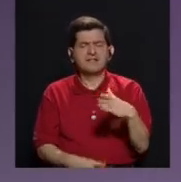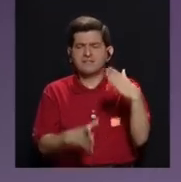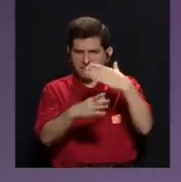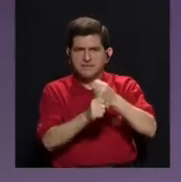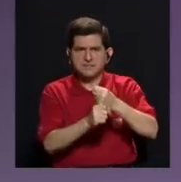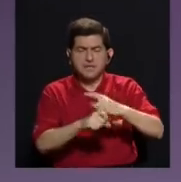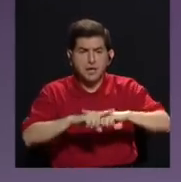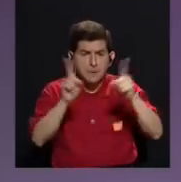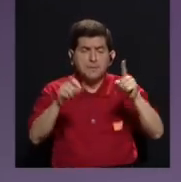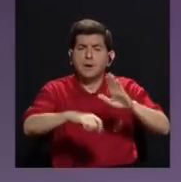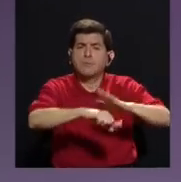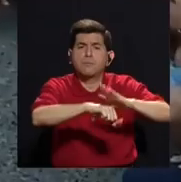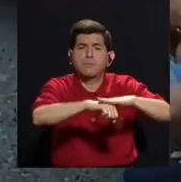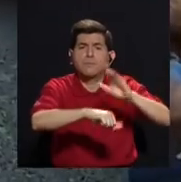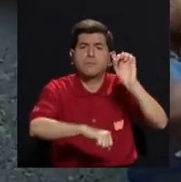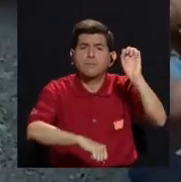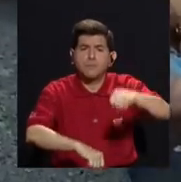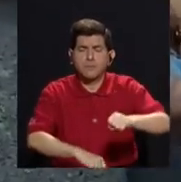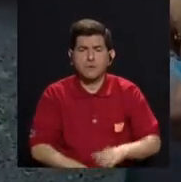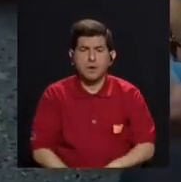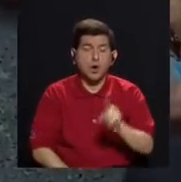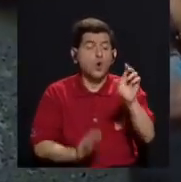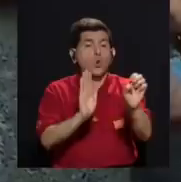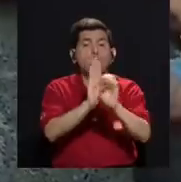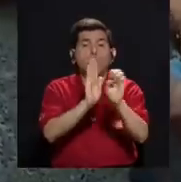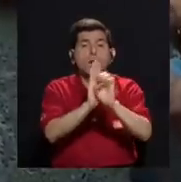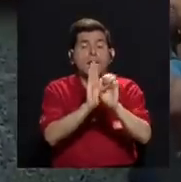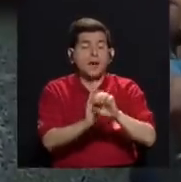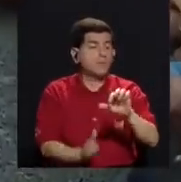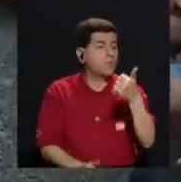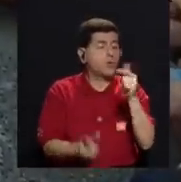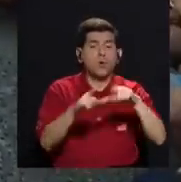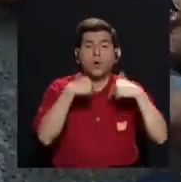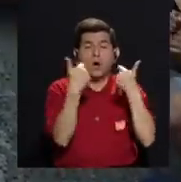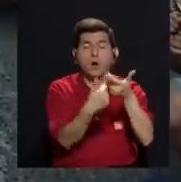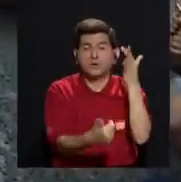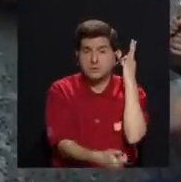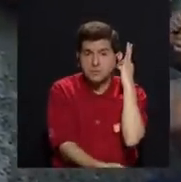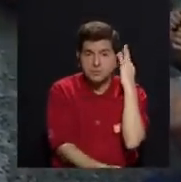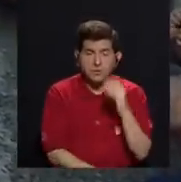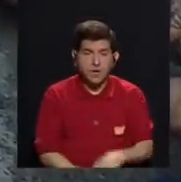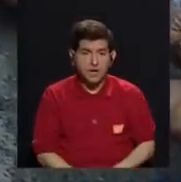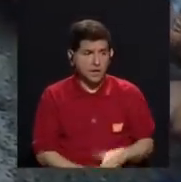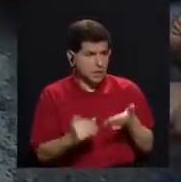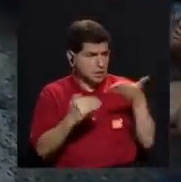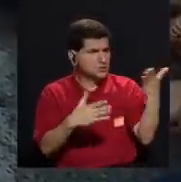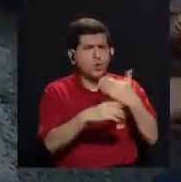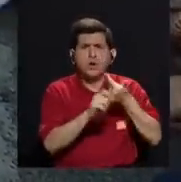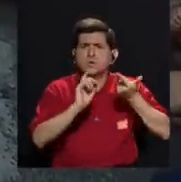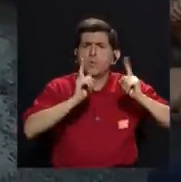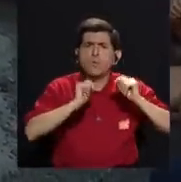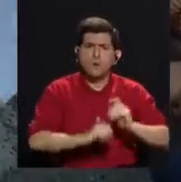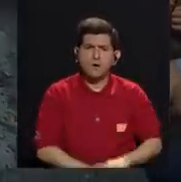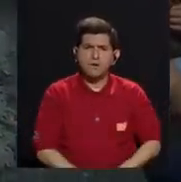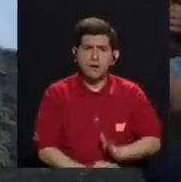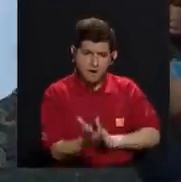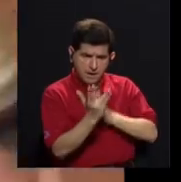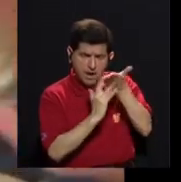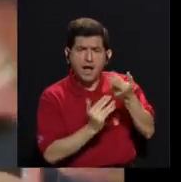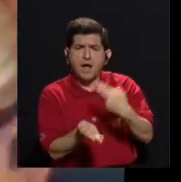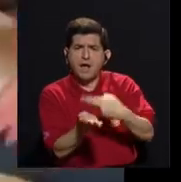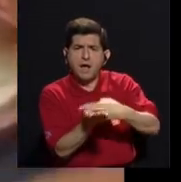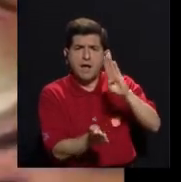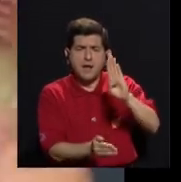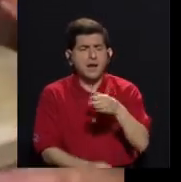está permitiendo dar un ejemplo a quizás a otros grupos de mujeres de qué cosas podemos hacer y a través de la bomba